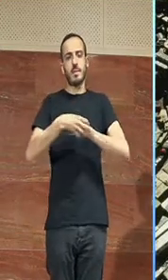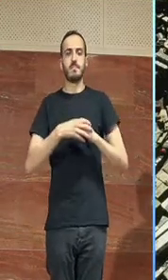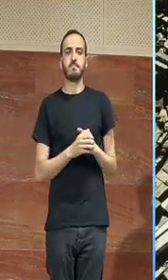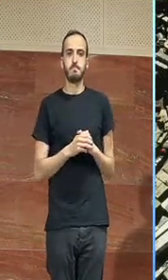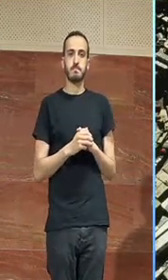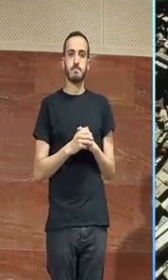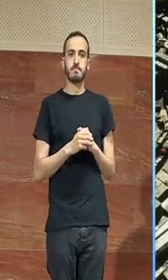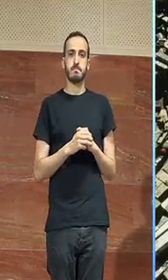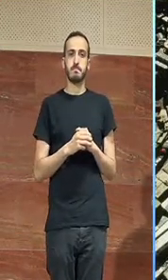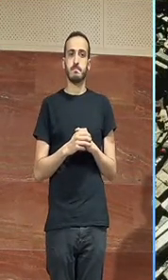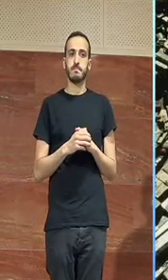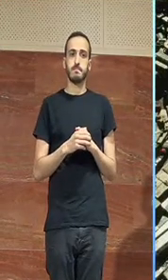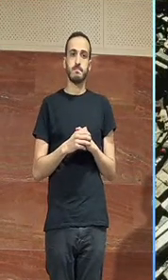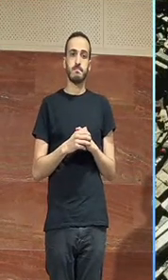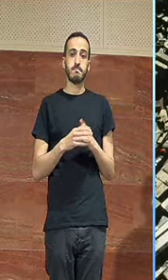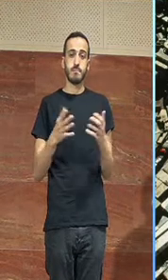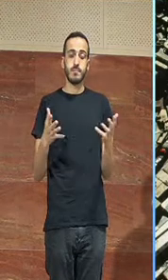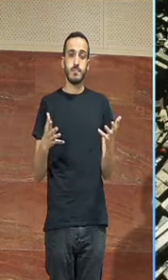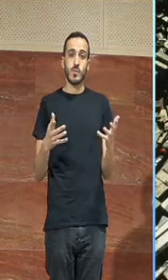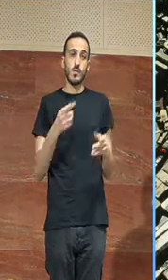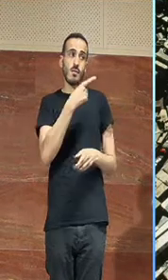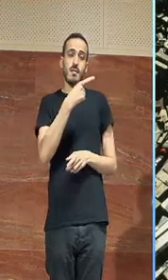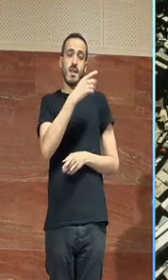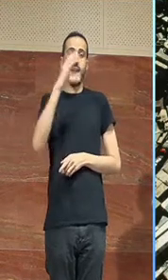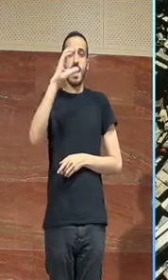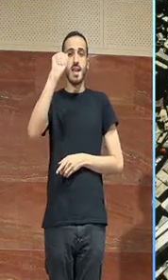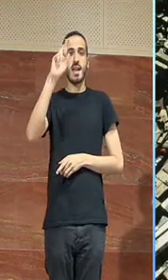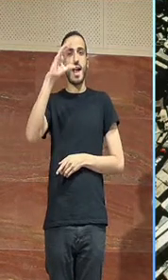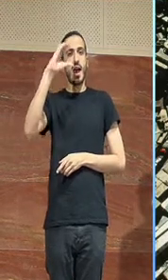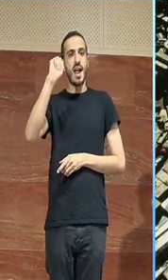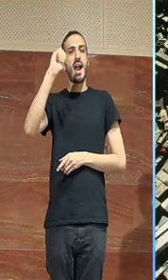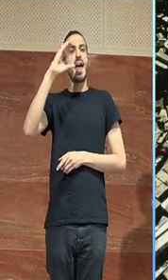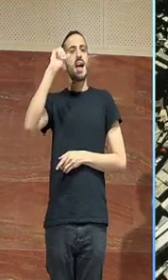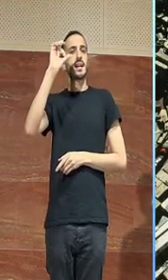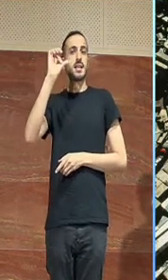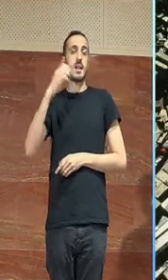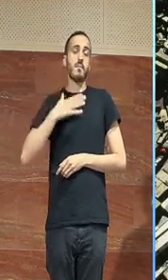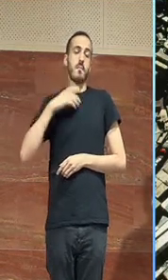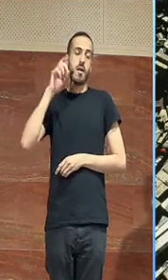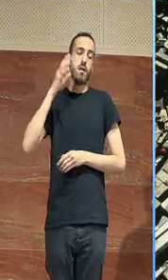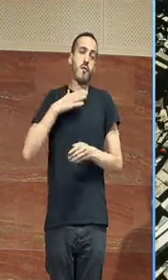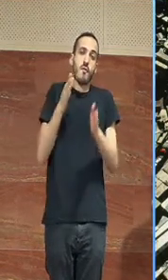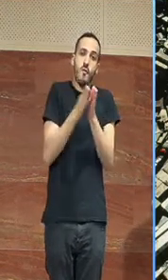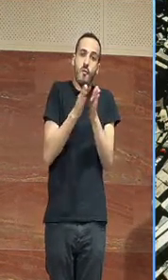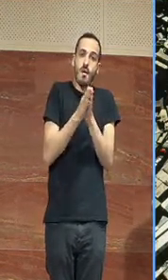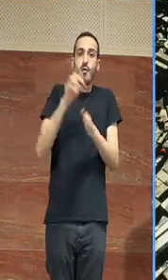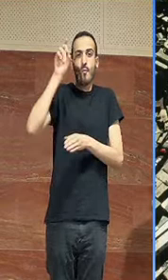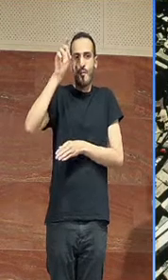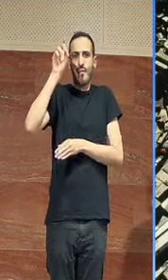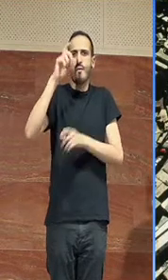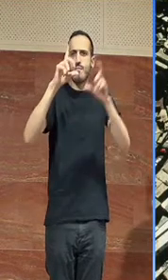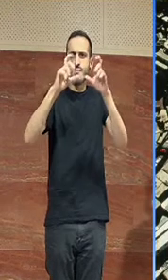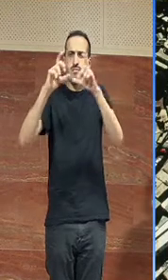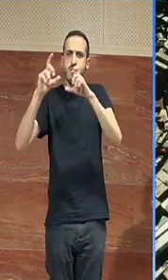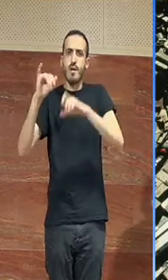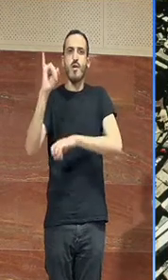Estos ranchos de Caracas que fotografió mi compañero y profesor Julián